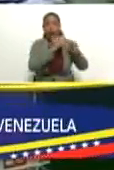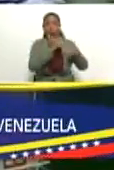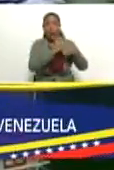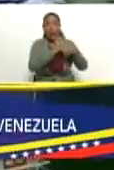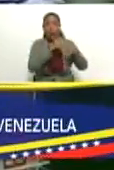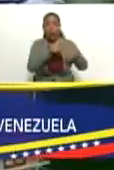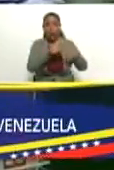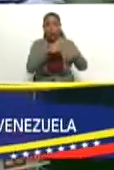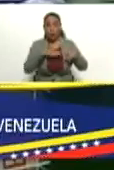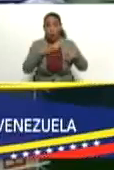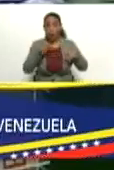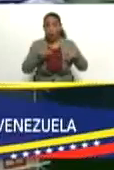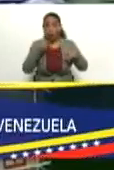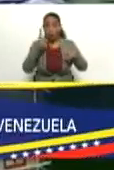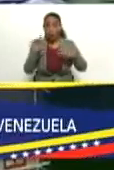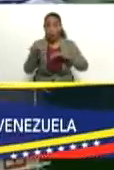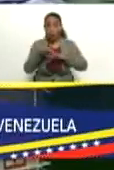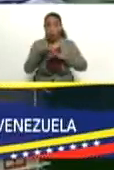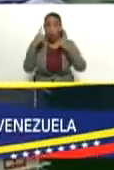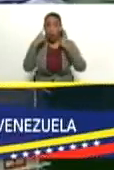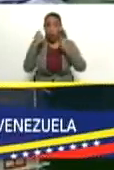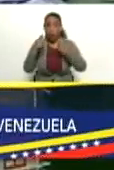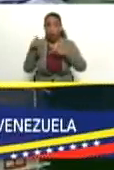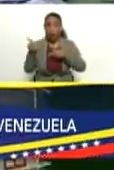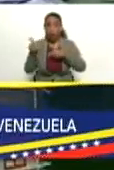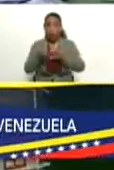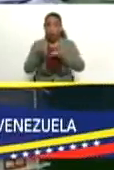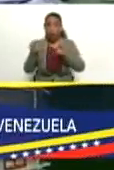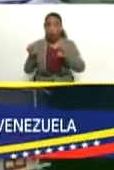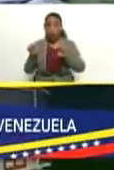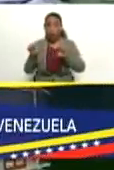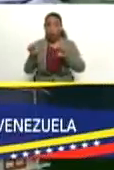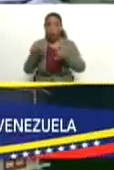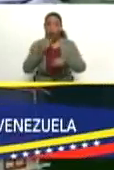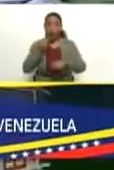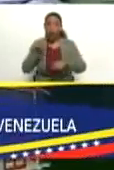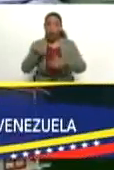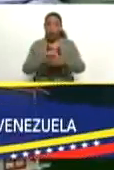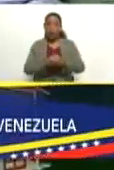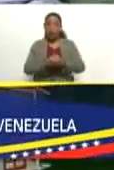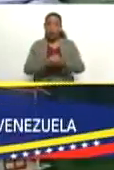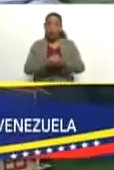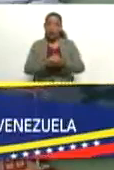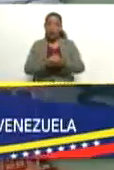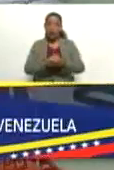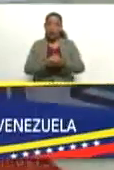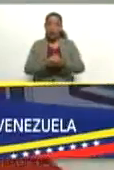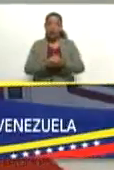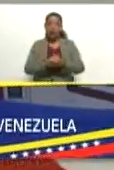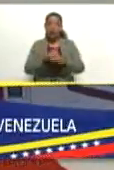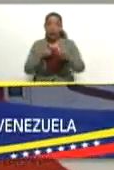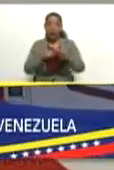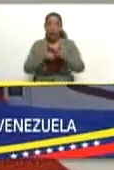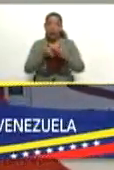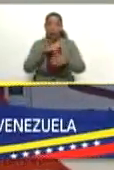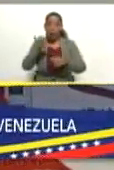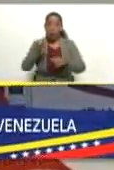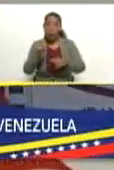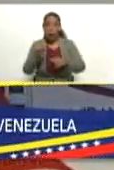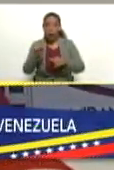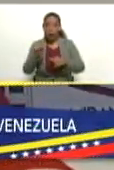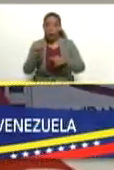¿Es posible para un matrimonio profesional de educadores jóvenes acceder a un apartamento como este